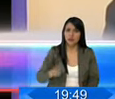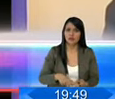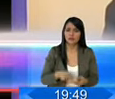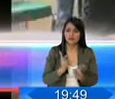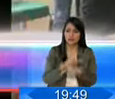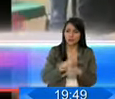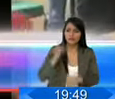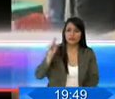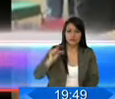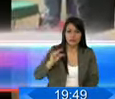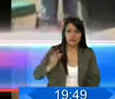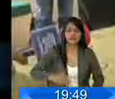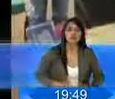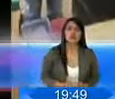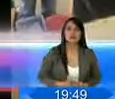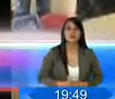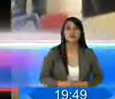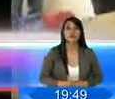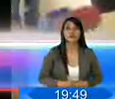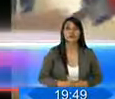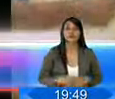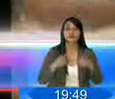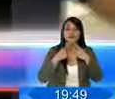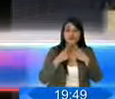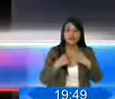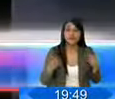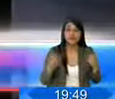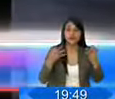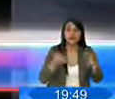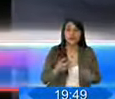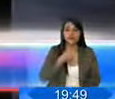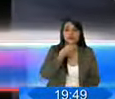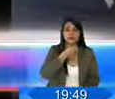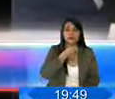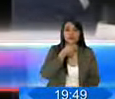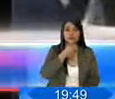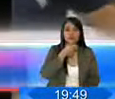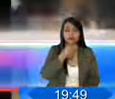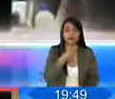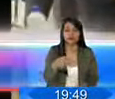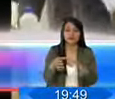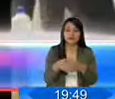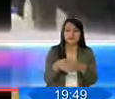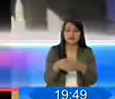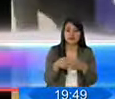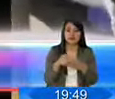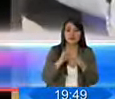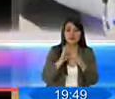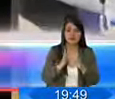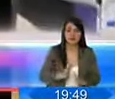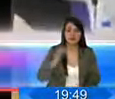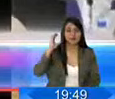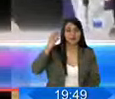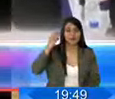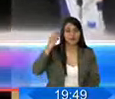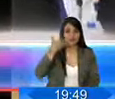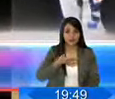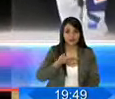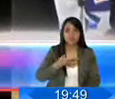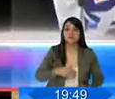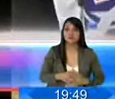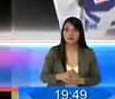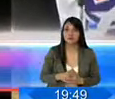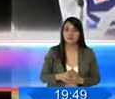de los productos. Estas declaraciones las realizó durante un conversatorio con miembros de la Asociación Ecuatoriana de Radiodifusión,